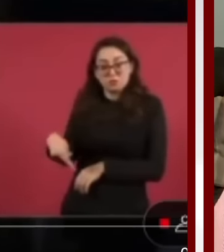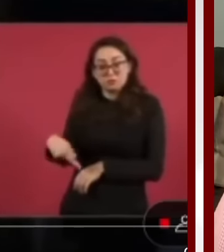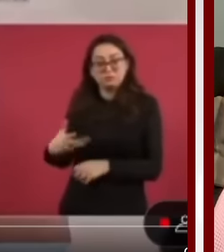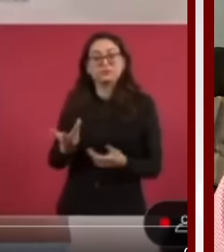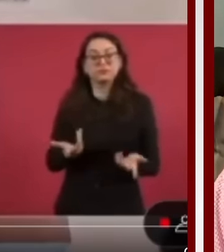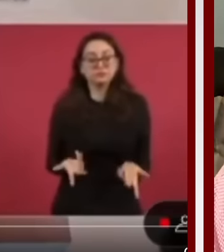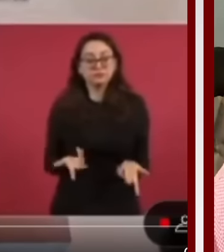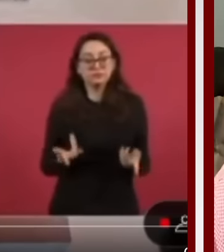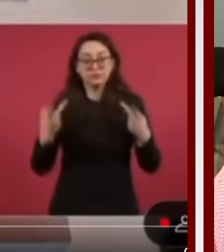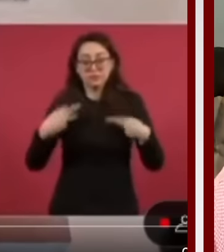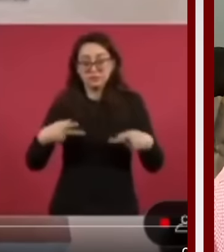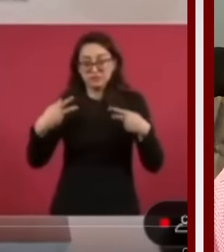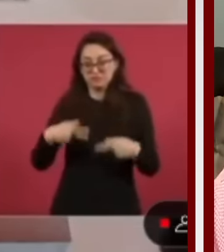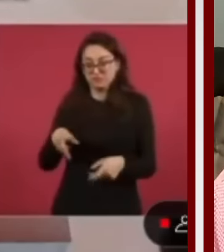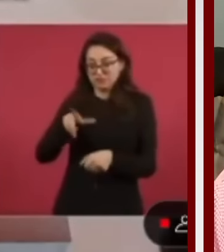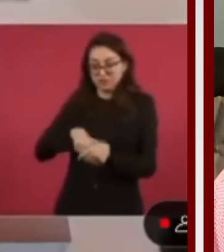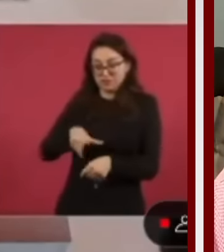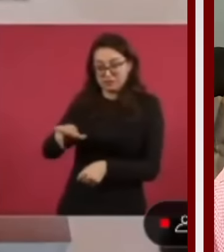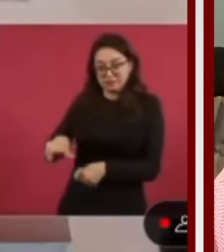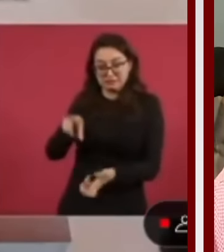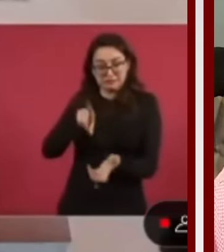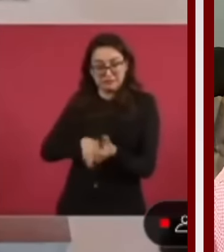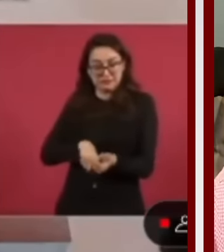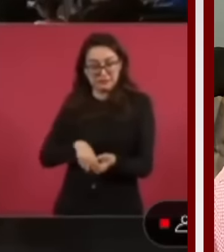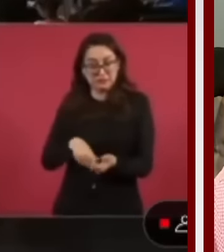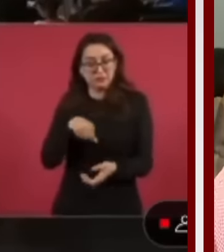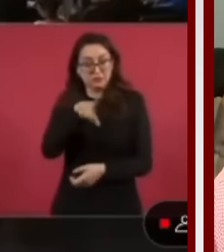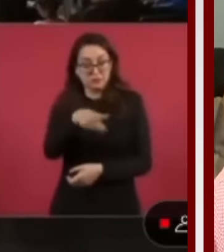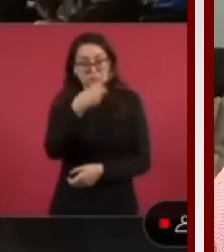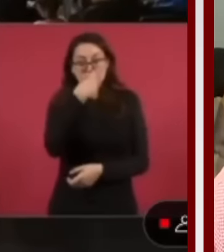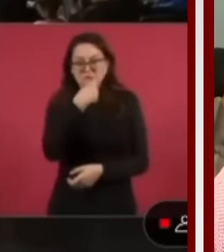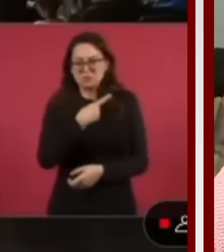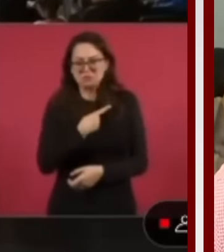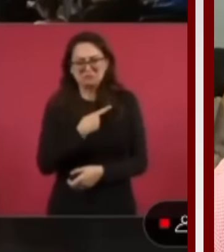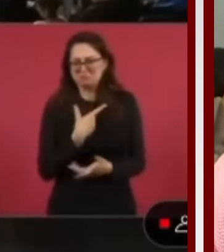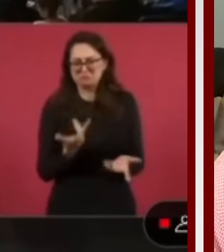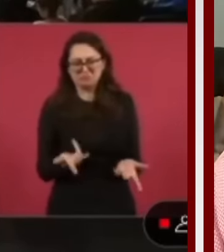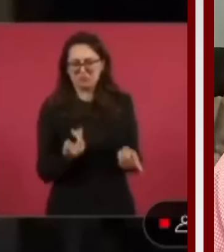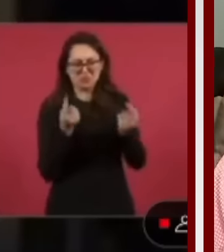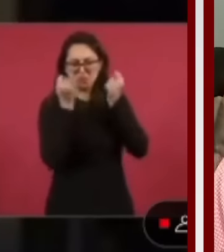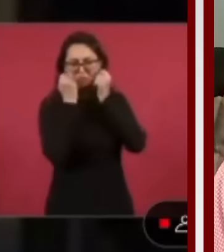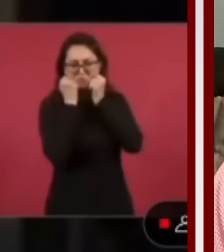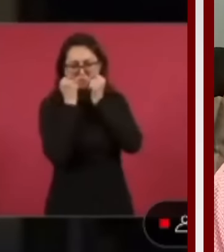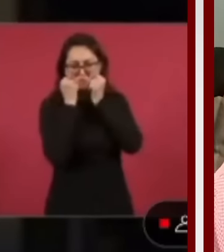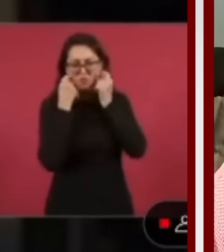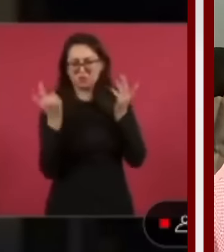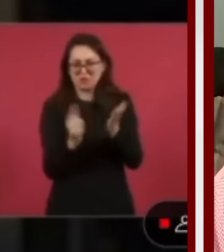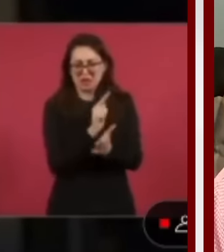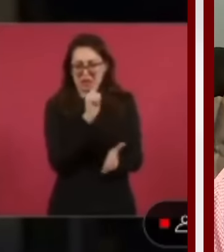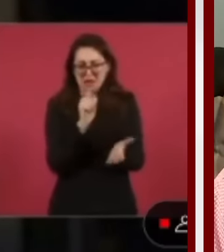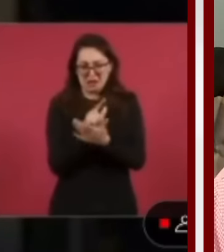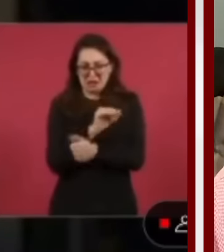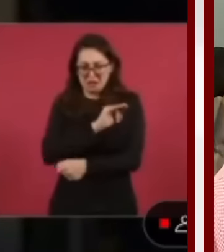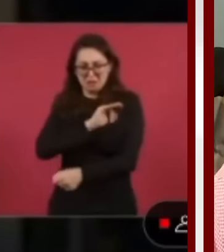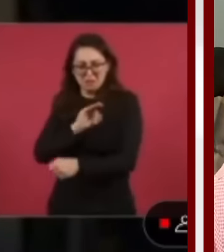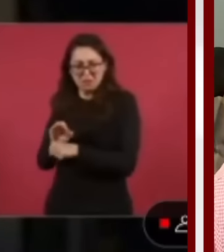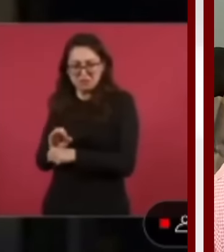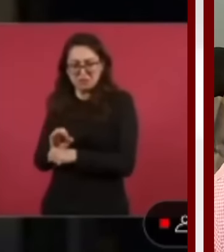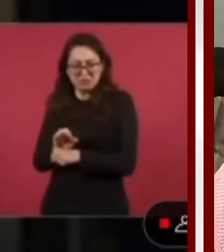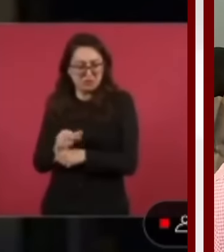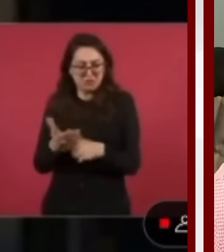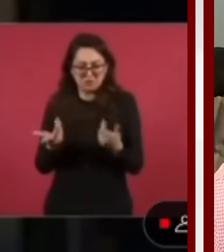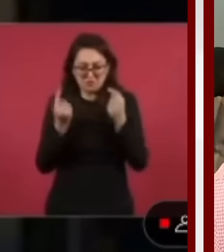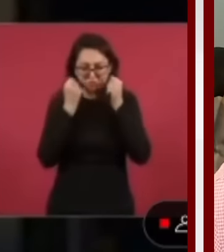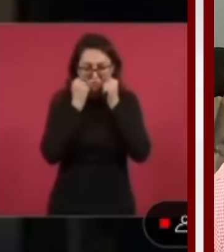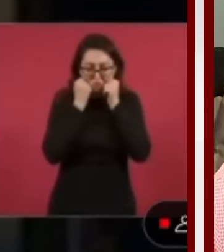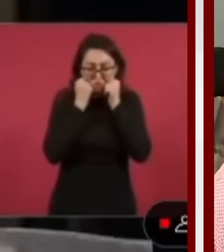imagínate de la jefa de la corresponsabilidad del New York Times y usted me está diciendo que no importa lo que diga la ley de protección de datos personales sobre la